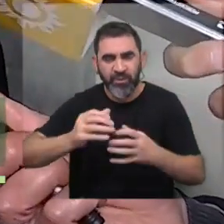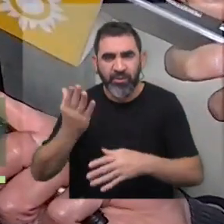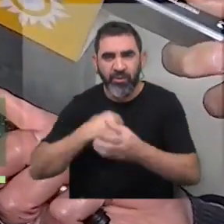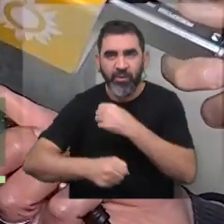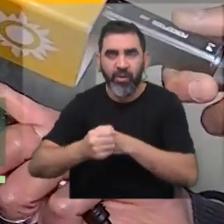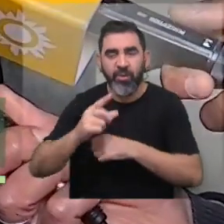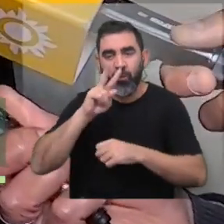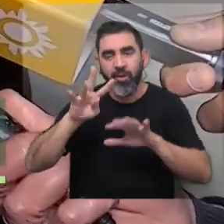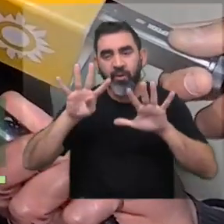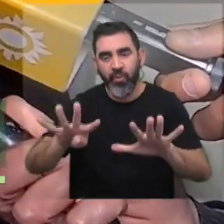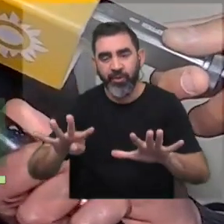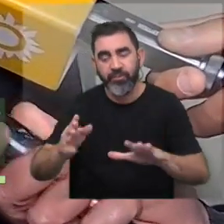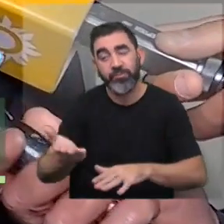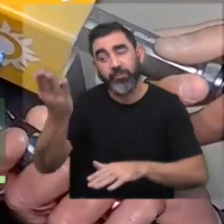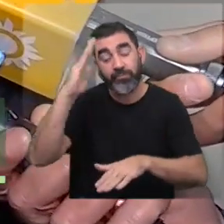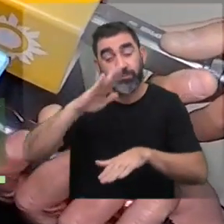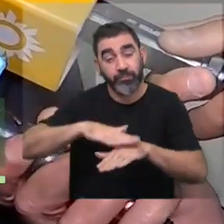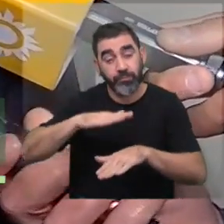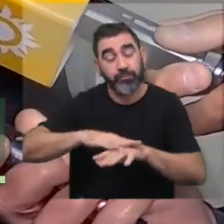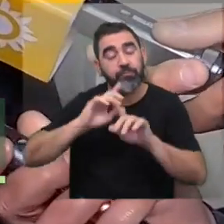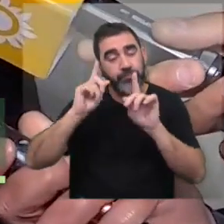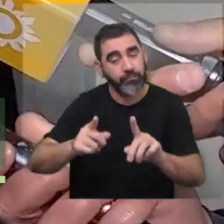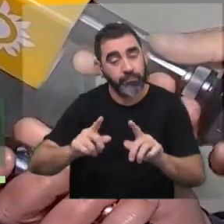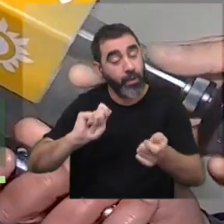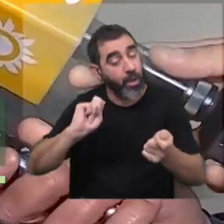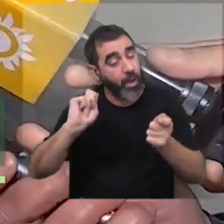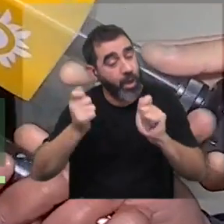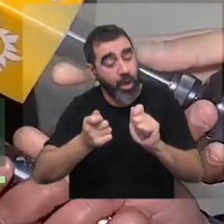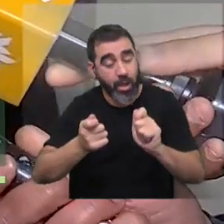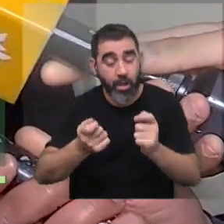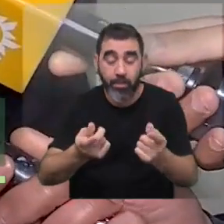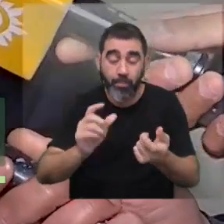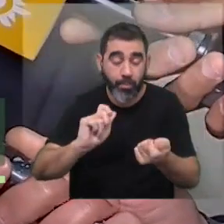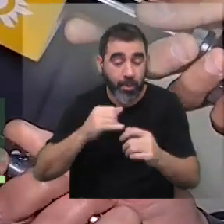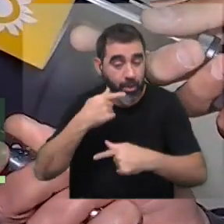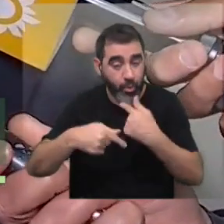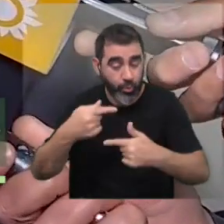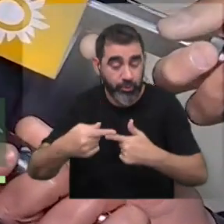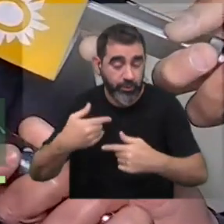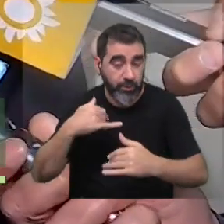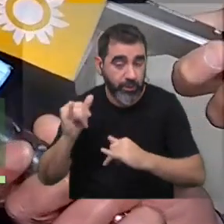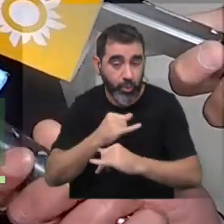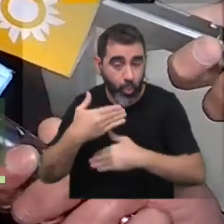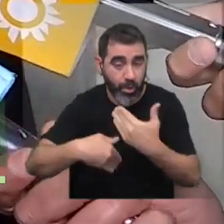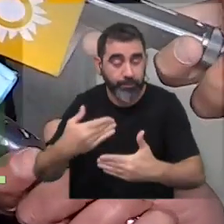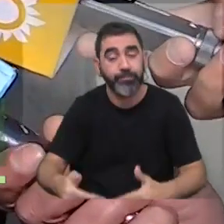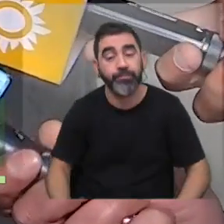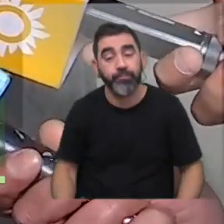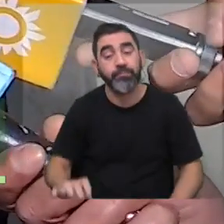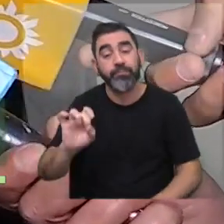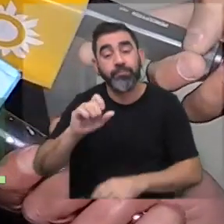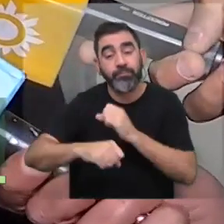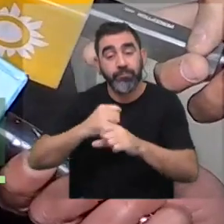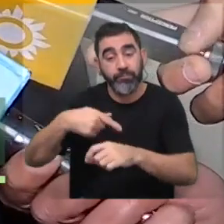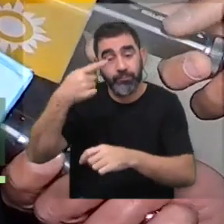2009 Nos tocó En aquel momento también llevar adelante los cambios que eran necesarios para que la institución estuviera siguieran funciones pasaron 15